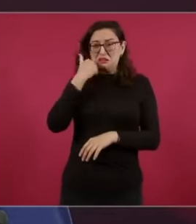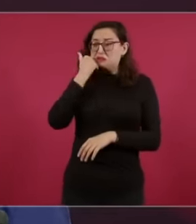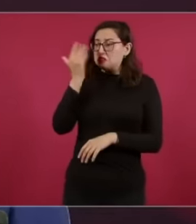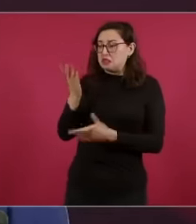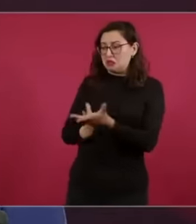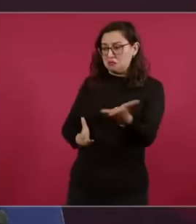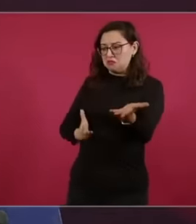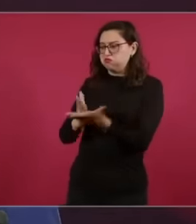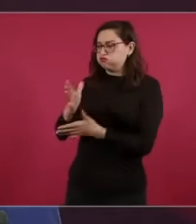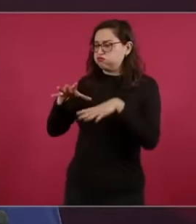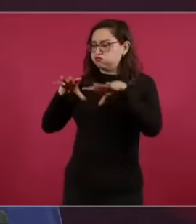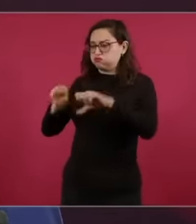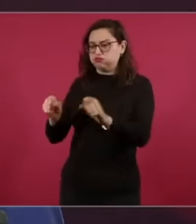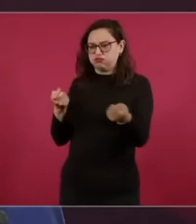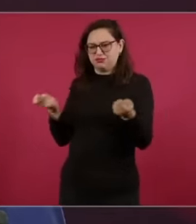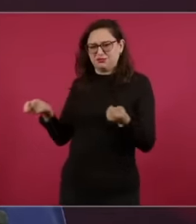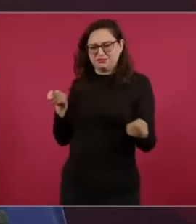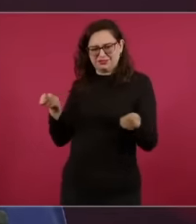como era antes,